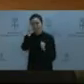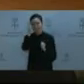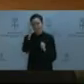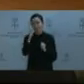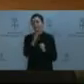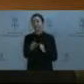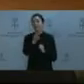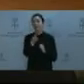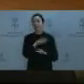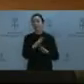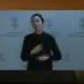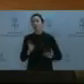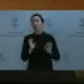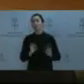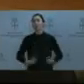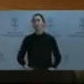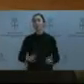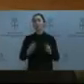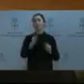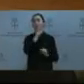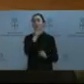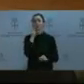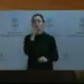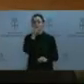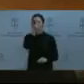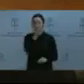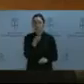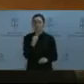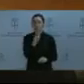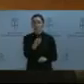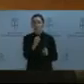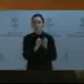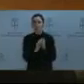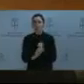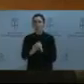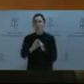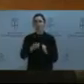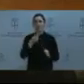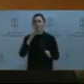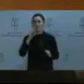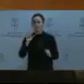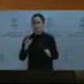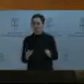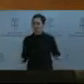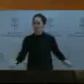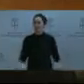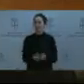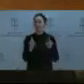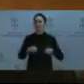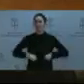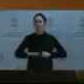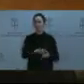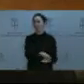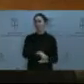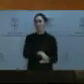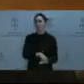gobiernos socialistas con la extensión de la banda ancha, más que se cuestione aquí por alguno de los grupos, es reconocido no solamente en